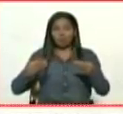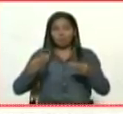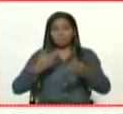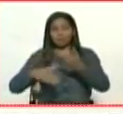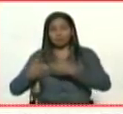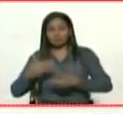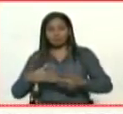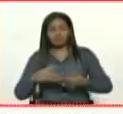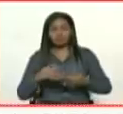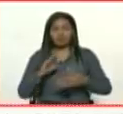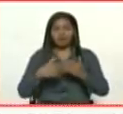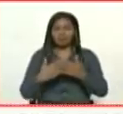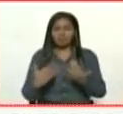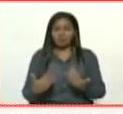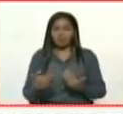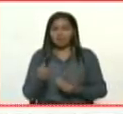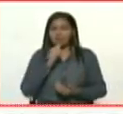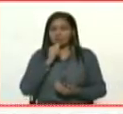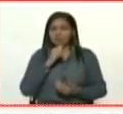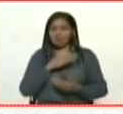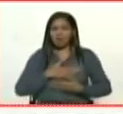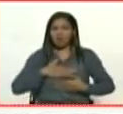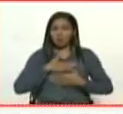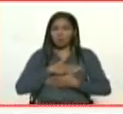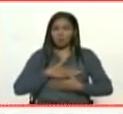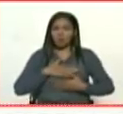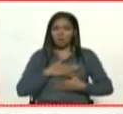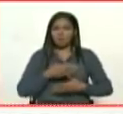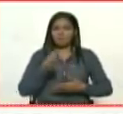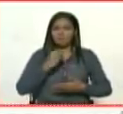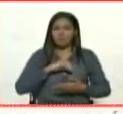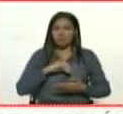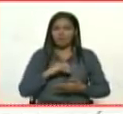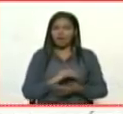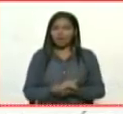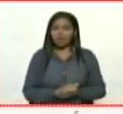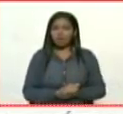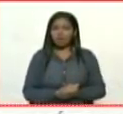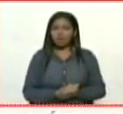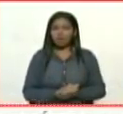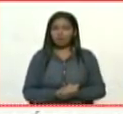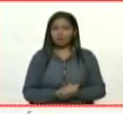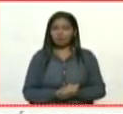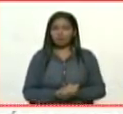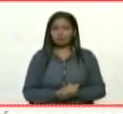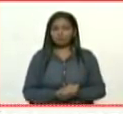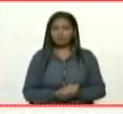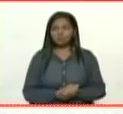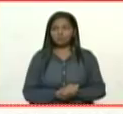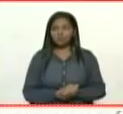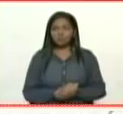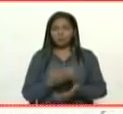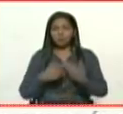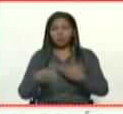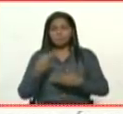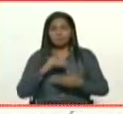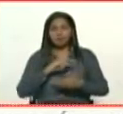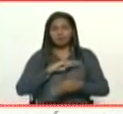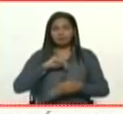y eso, ¿a quién beneficia? Beneficia a la población venezolana. Ahora, es muy importante las prioridades de esta nueva